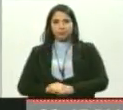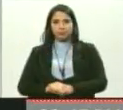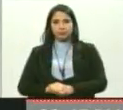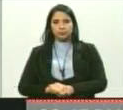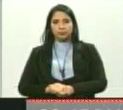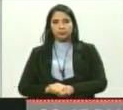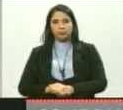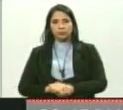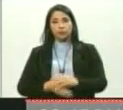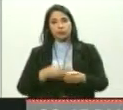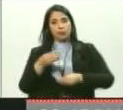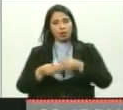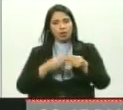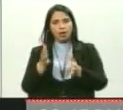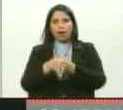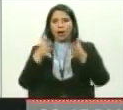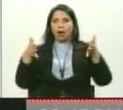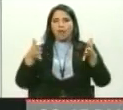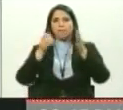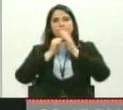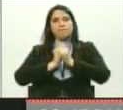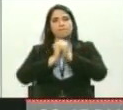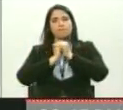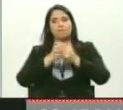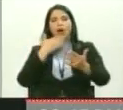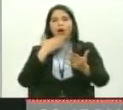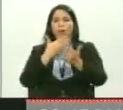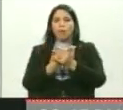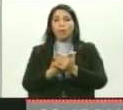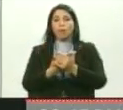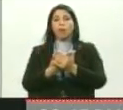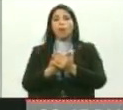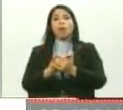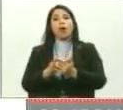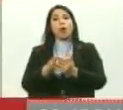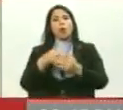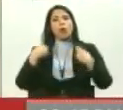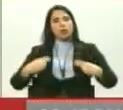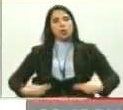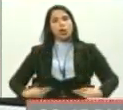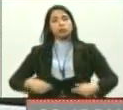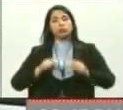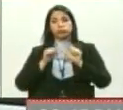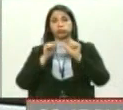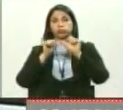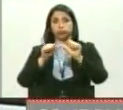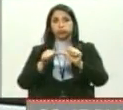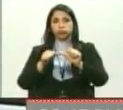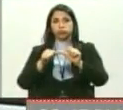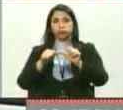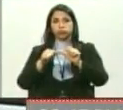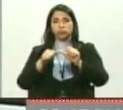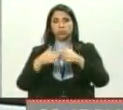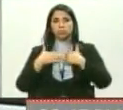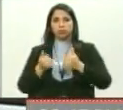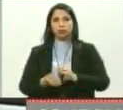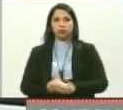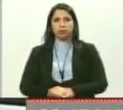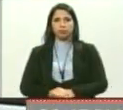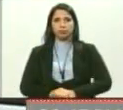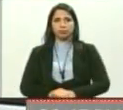le vamos a hacer un gran favor a la humanidad porque nos vamos a mantener sanos, como lo